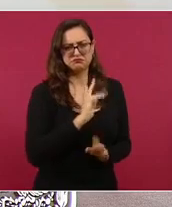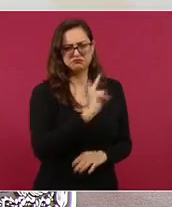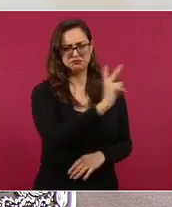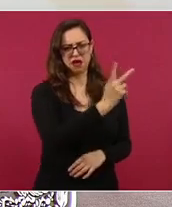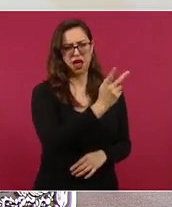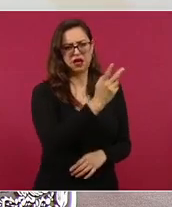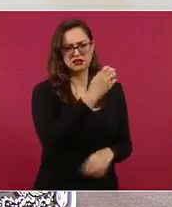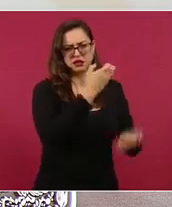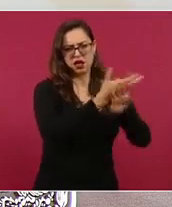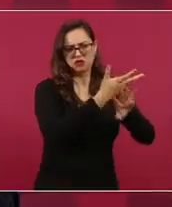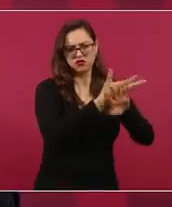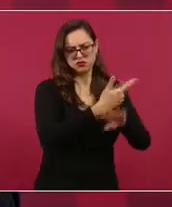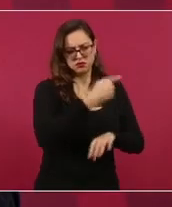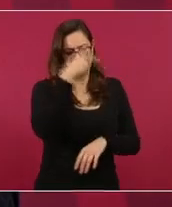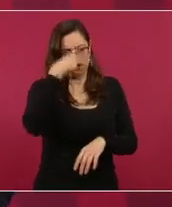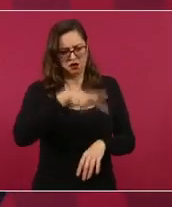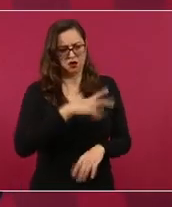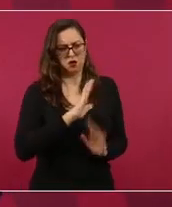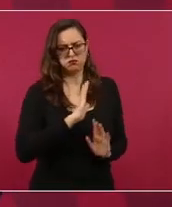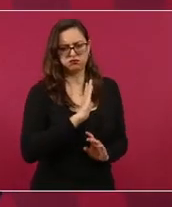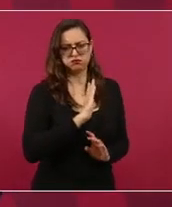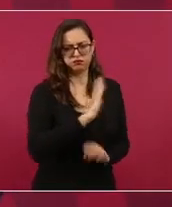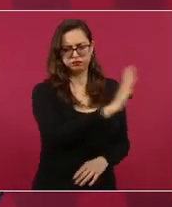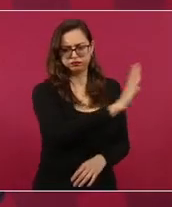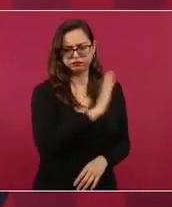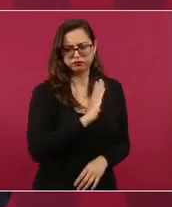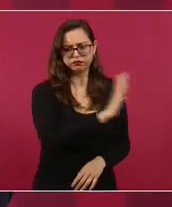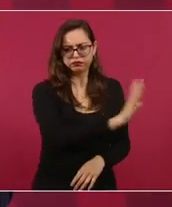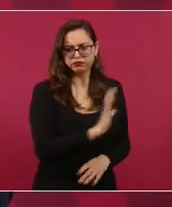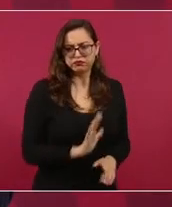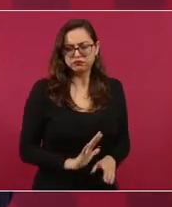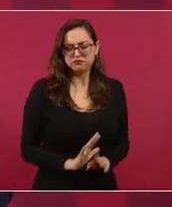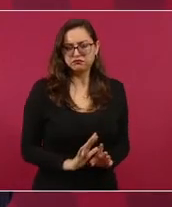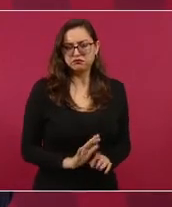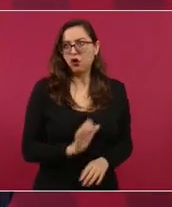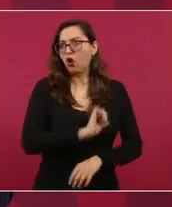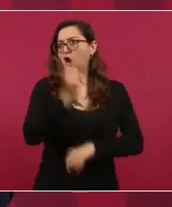por lo general. O sea, en el caso, por ejemplo, del maíz,